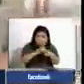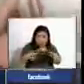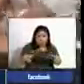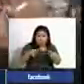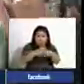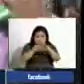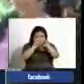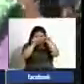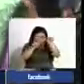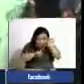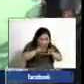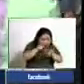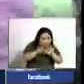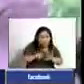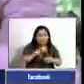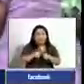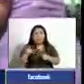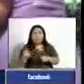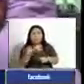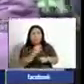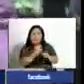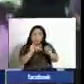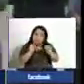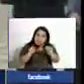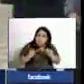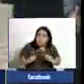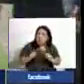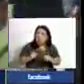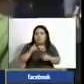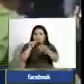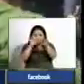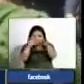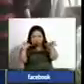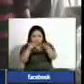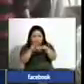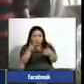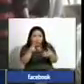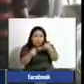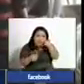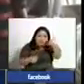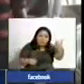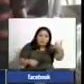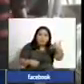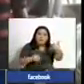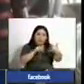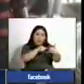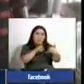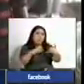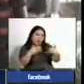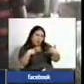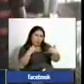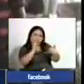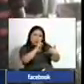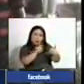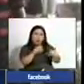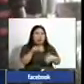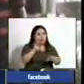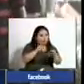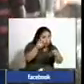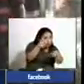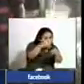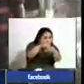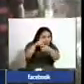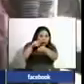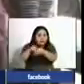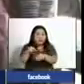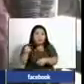las plataformas establecidas, los salvadoreños podrán hacer el reclamo al mismo número. Ante eso, consultamos algunas agencias bancarias